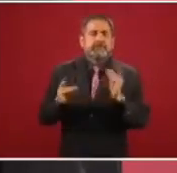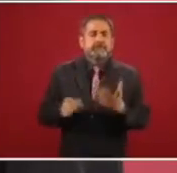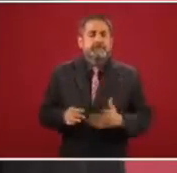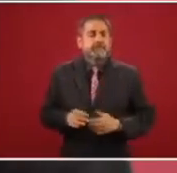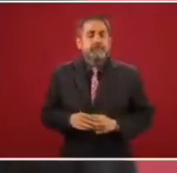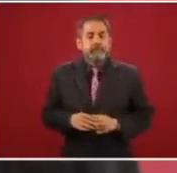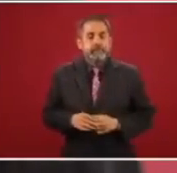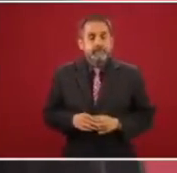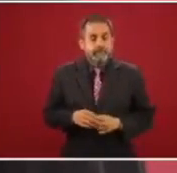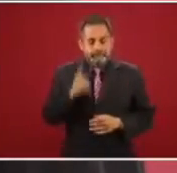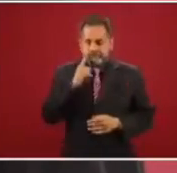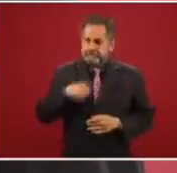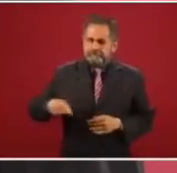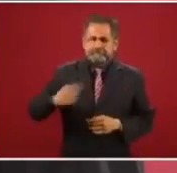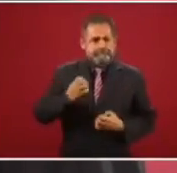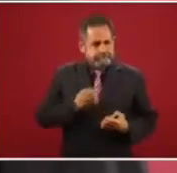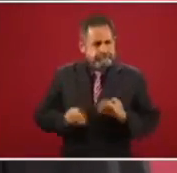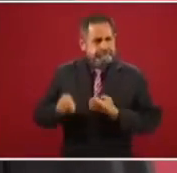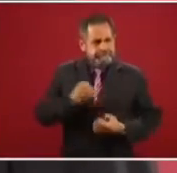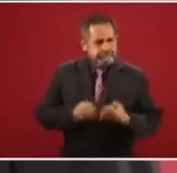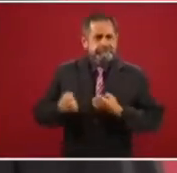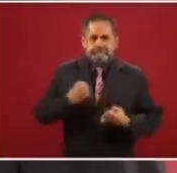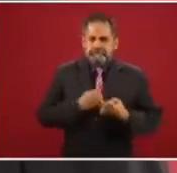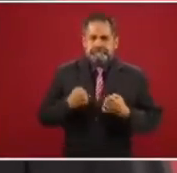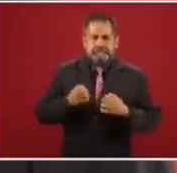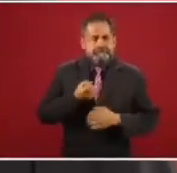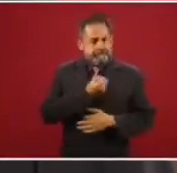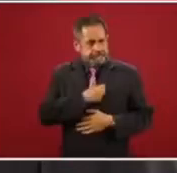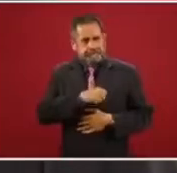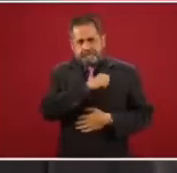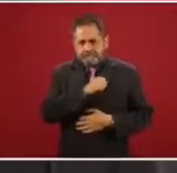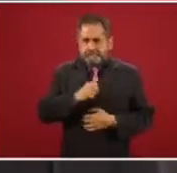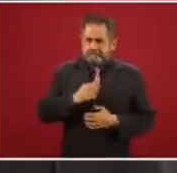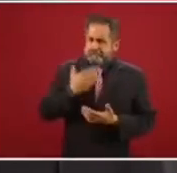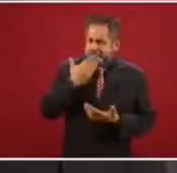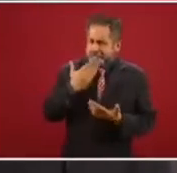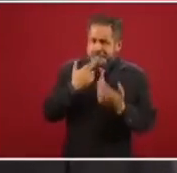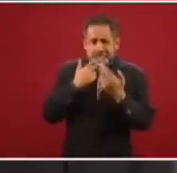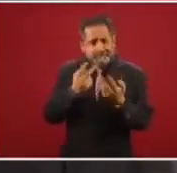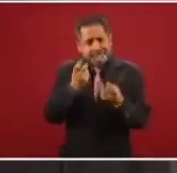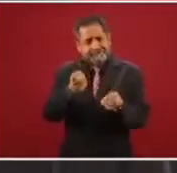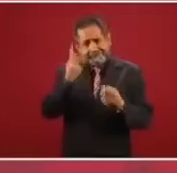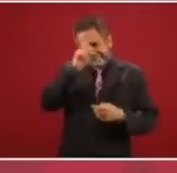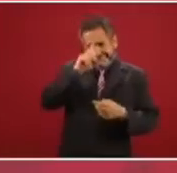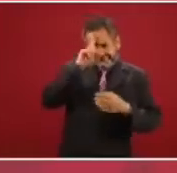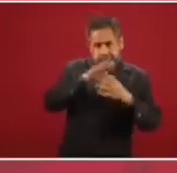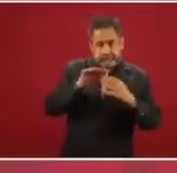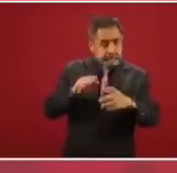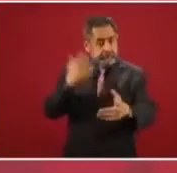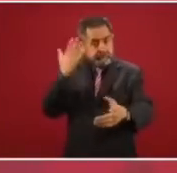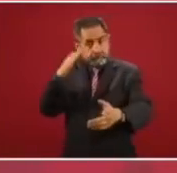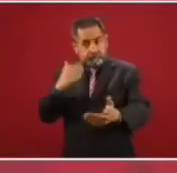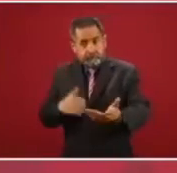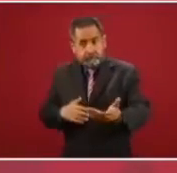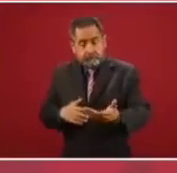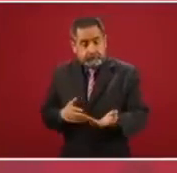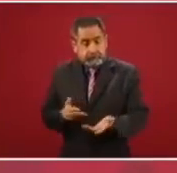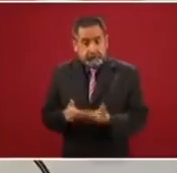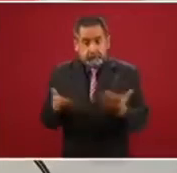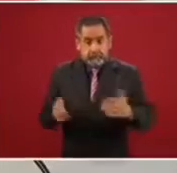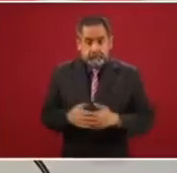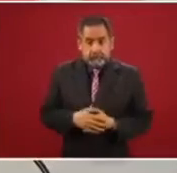hacer ejercicios de hacer ejercicio ya ven que está que